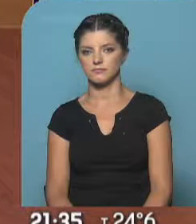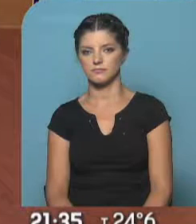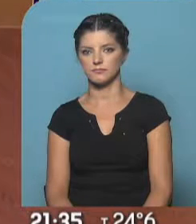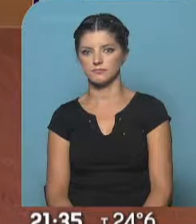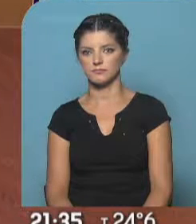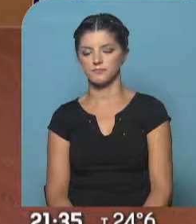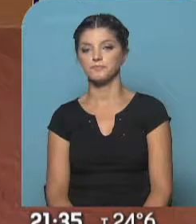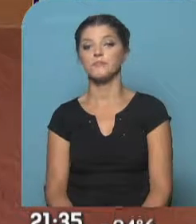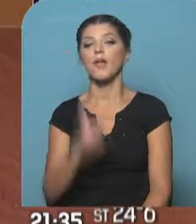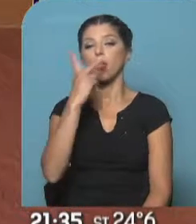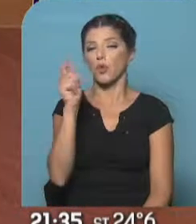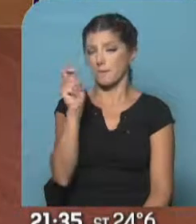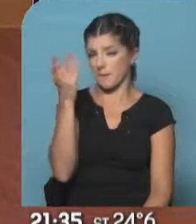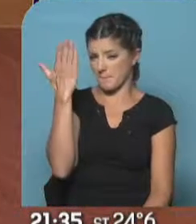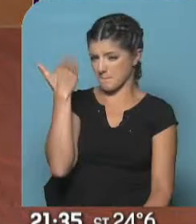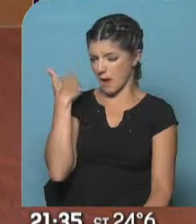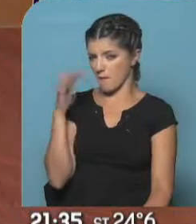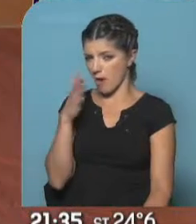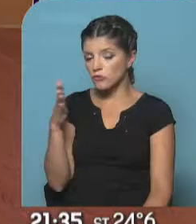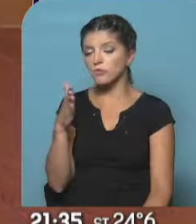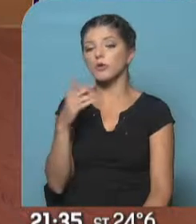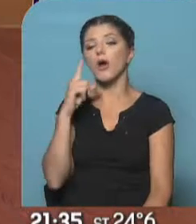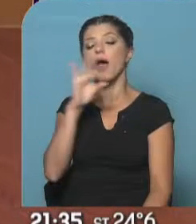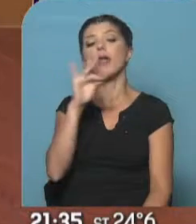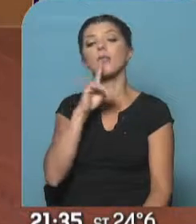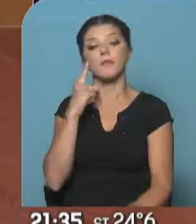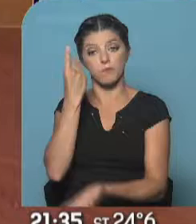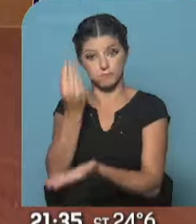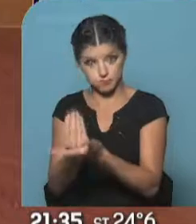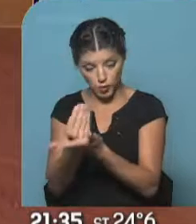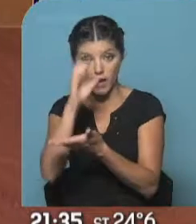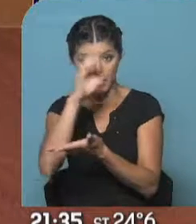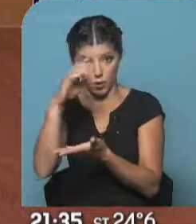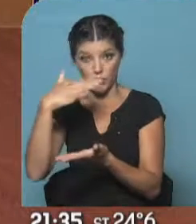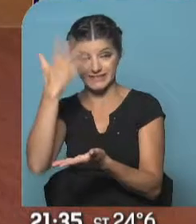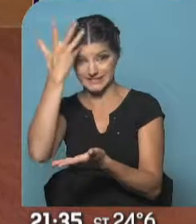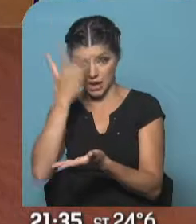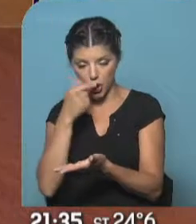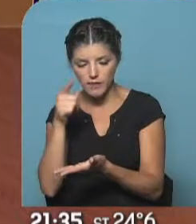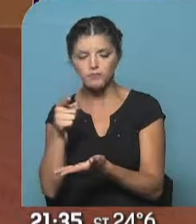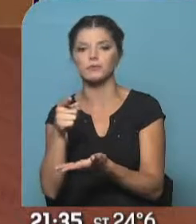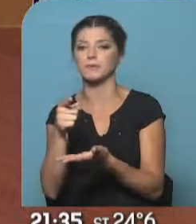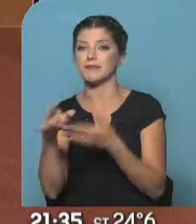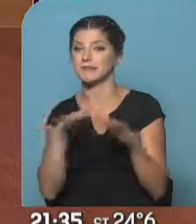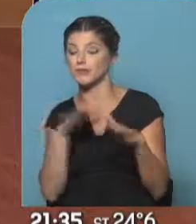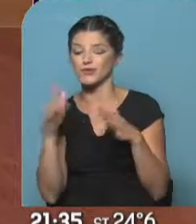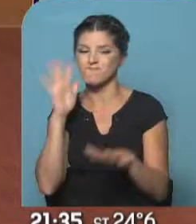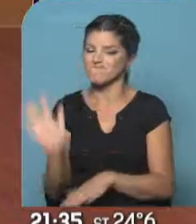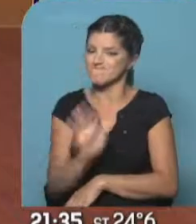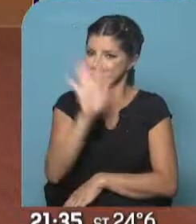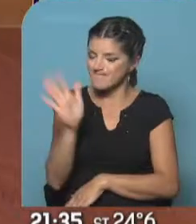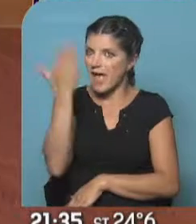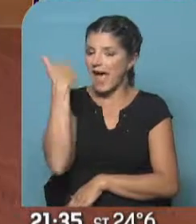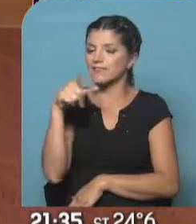Cuando hace poco más de dos meses Claudio Biaggio asumió como técnico interino de San Lorenzo, el panorama era verdaderamente sombrío. Eliminado en la